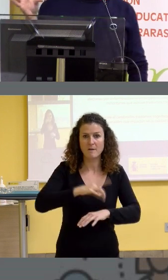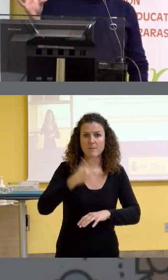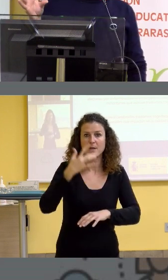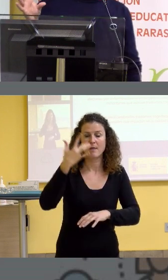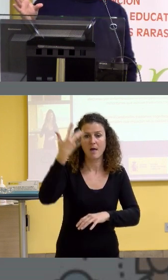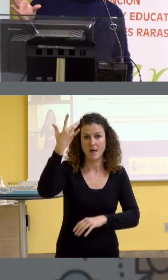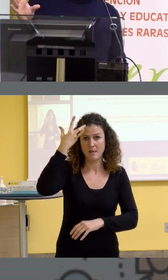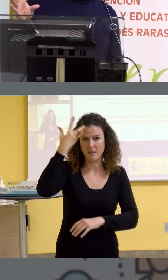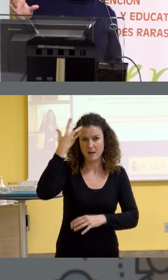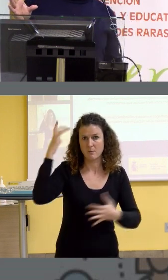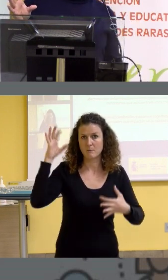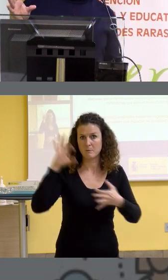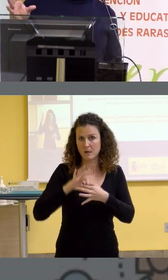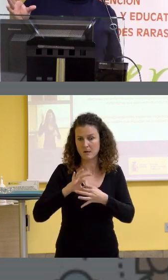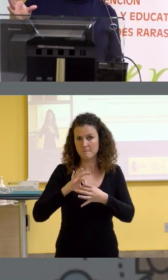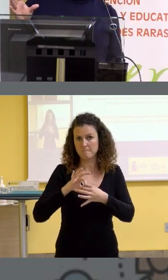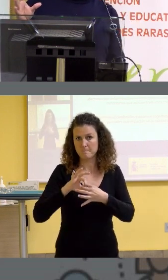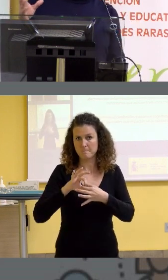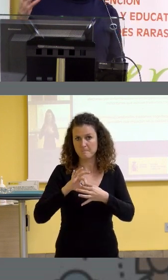del cerebro.